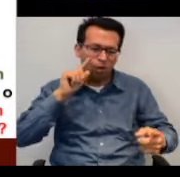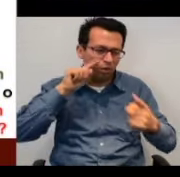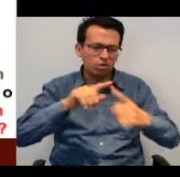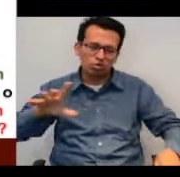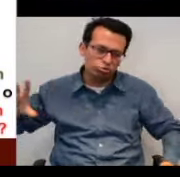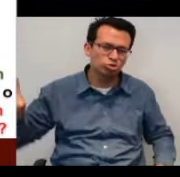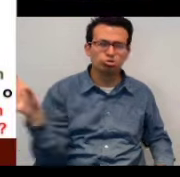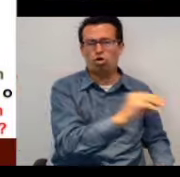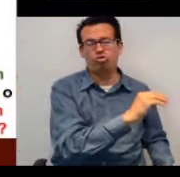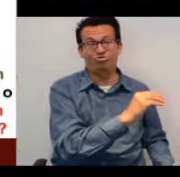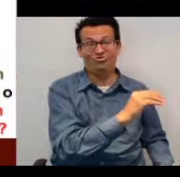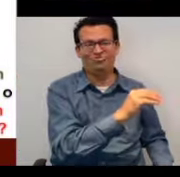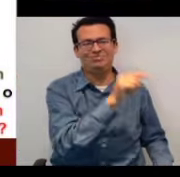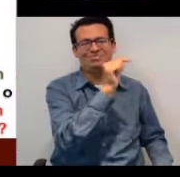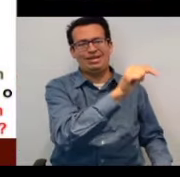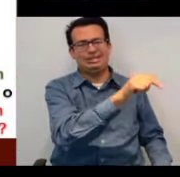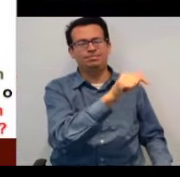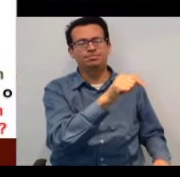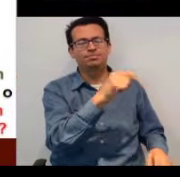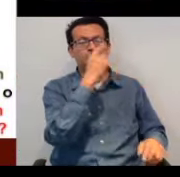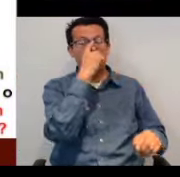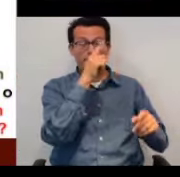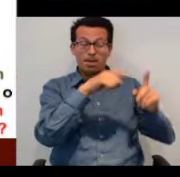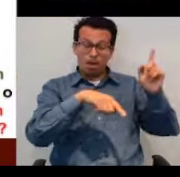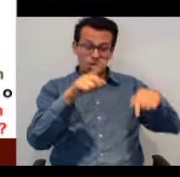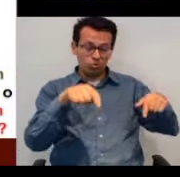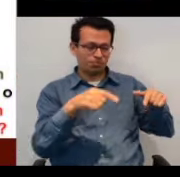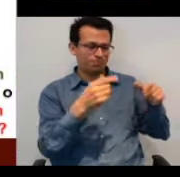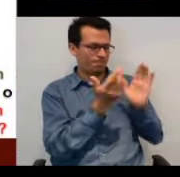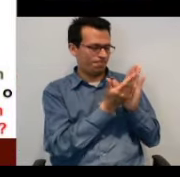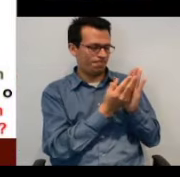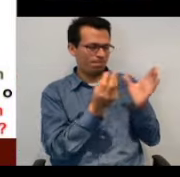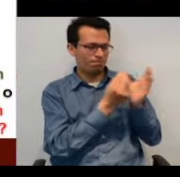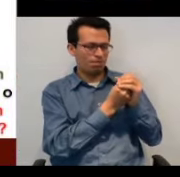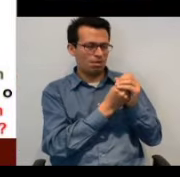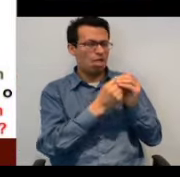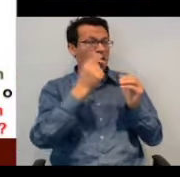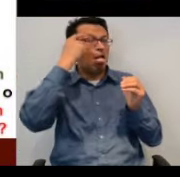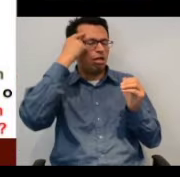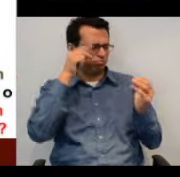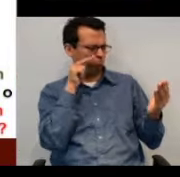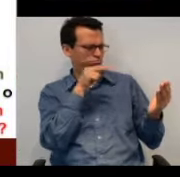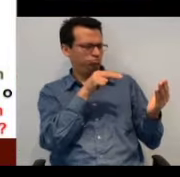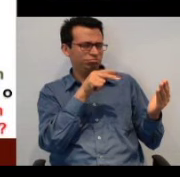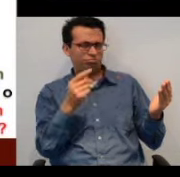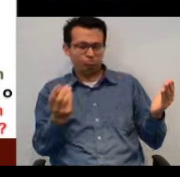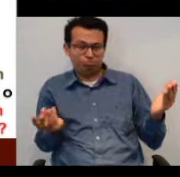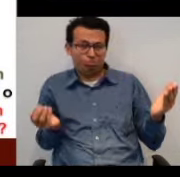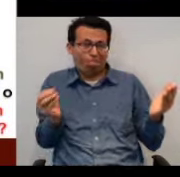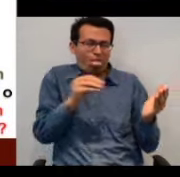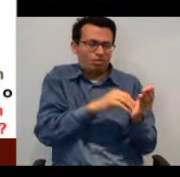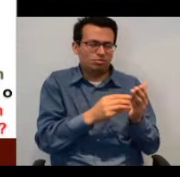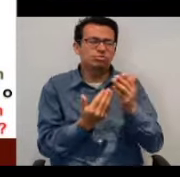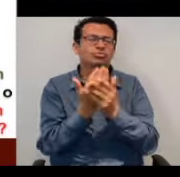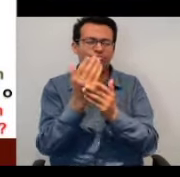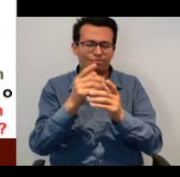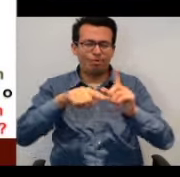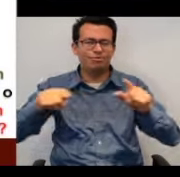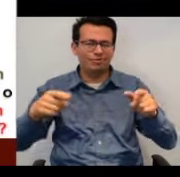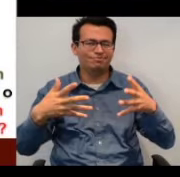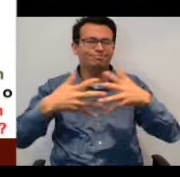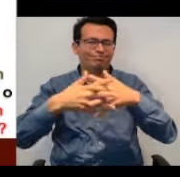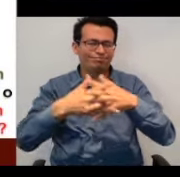inclusiva alcanzamos a encontrar la mención a la palabra integración. Hablar de integración y hablar de educación inclusiva